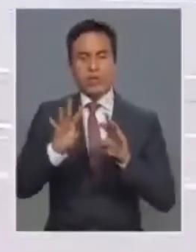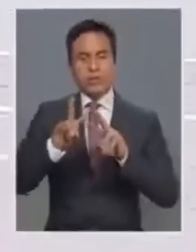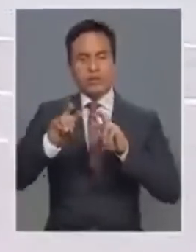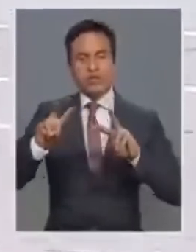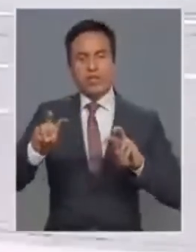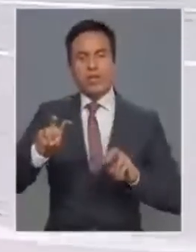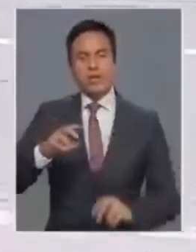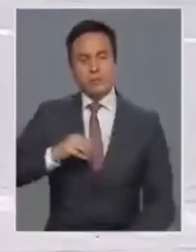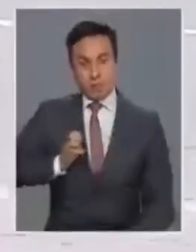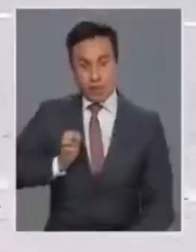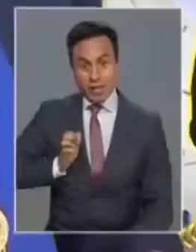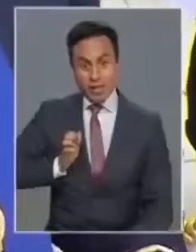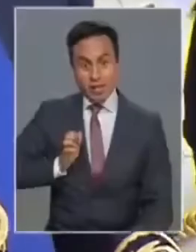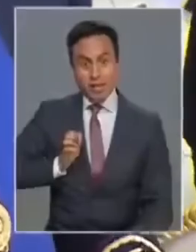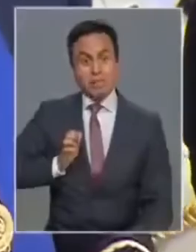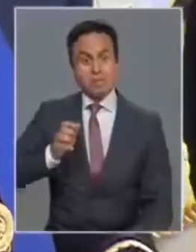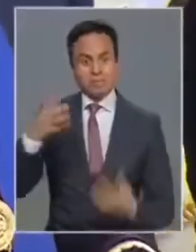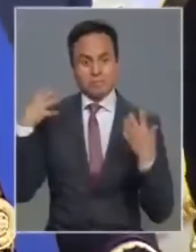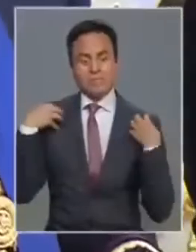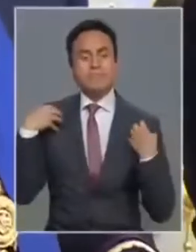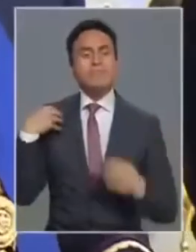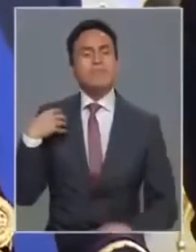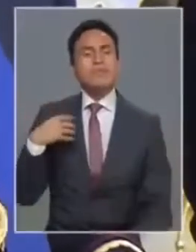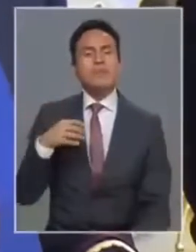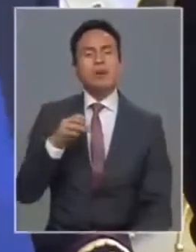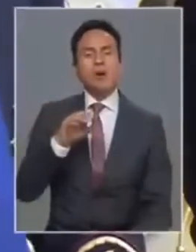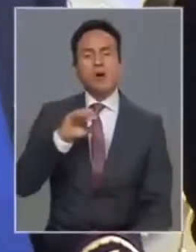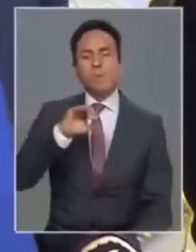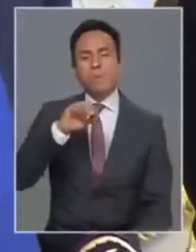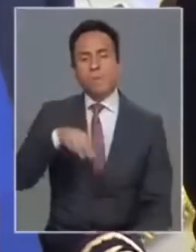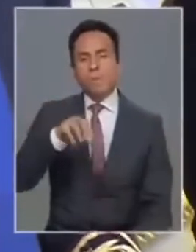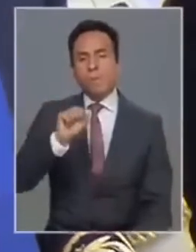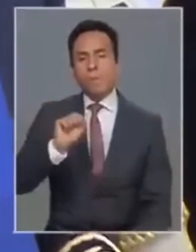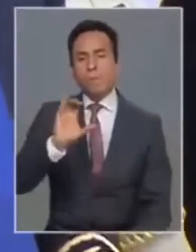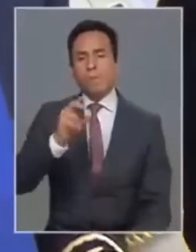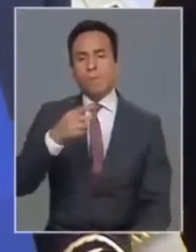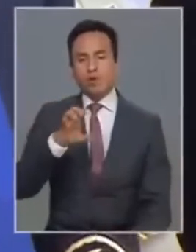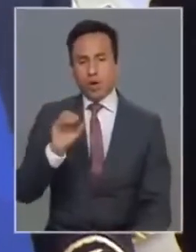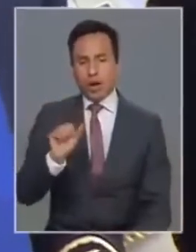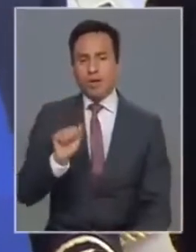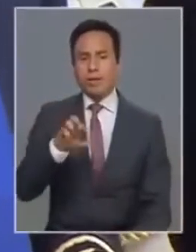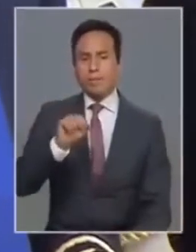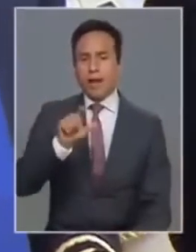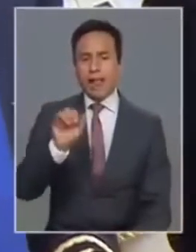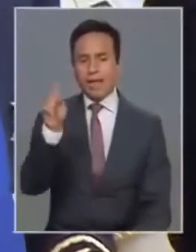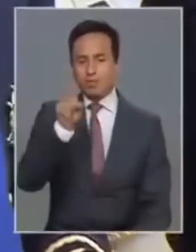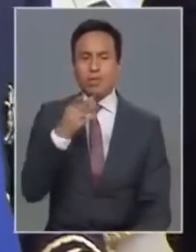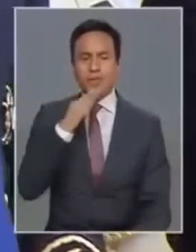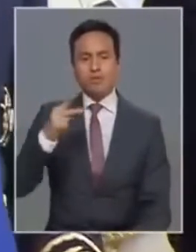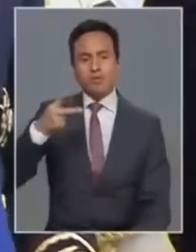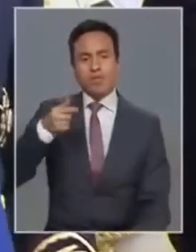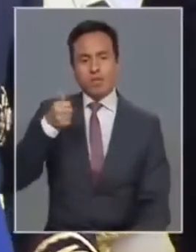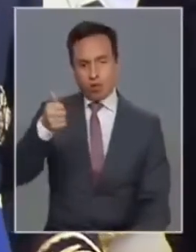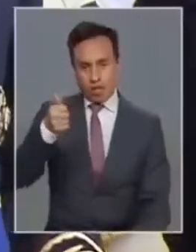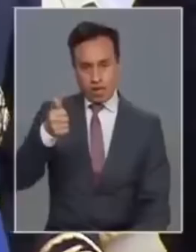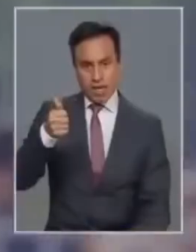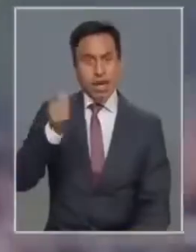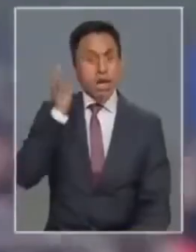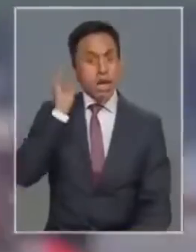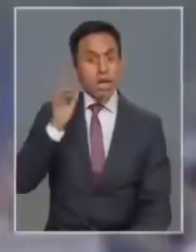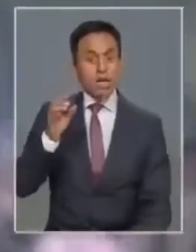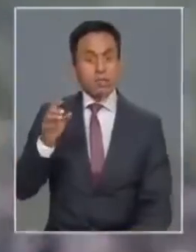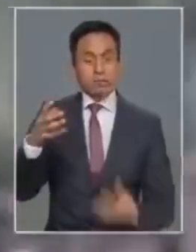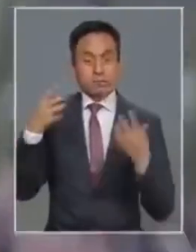Investigaciones Policiales, prefecto don Juan Pablo Machuca Palacios. Me acompaña la subdirectora de esta casa de estudios,